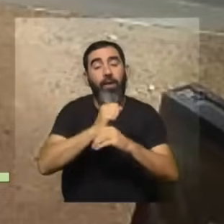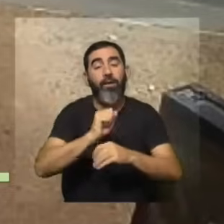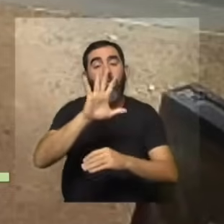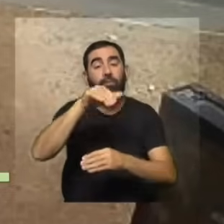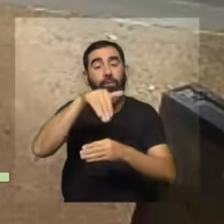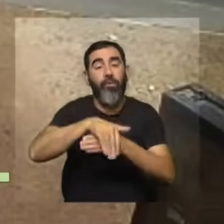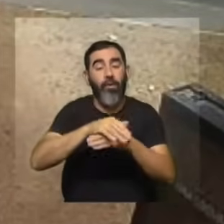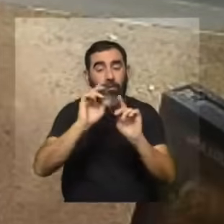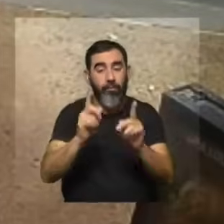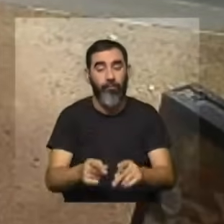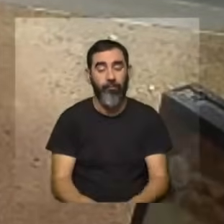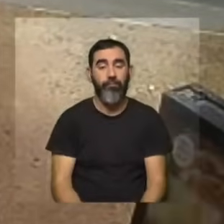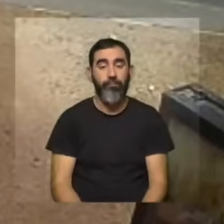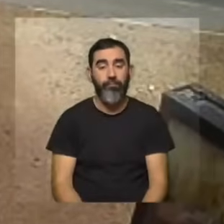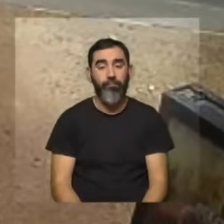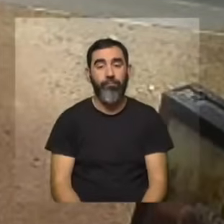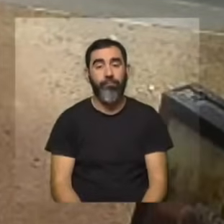tarde.